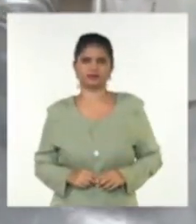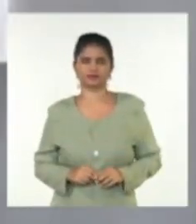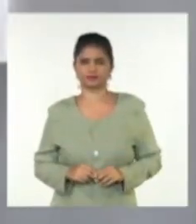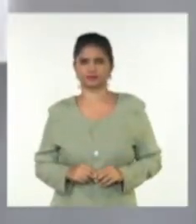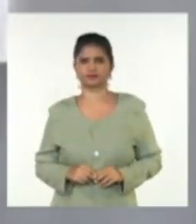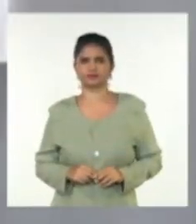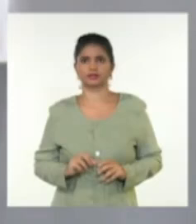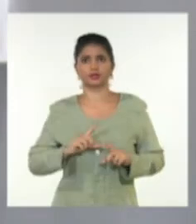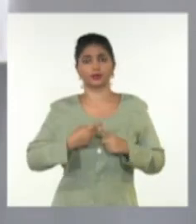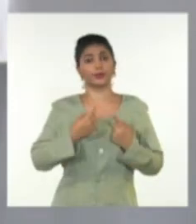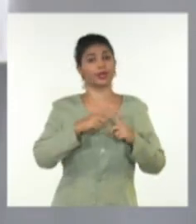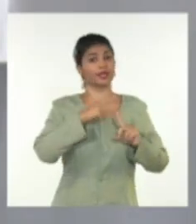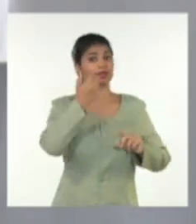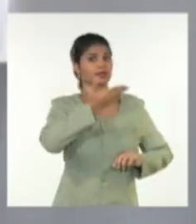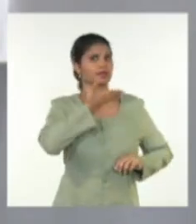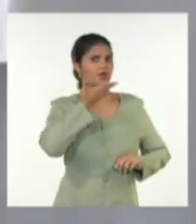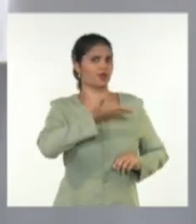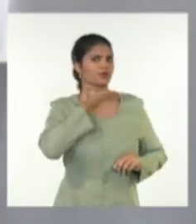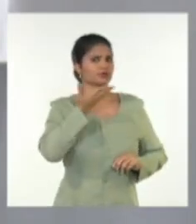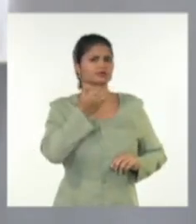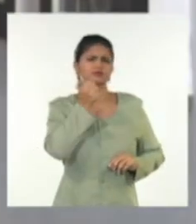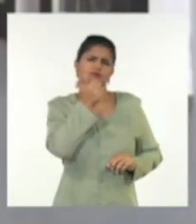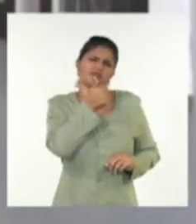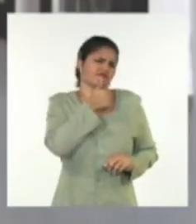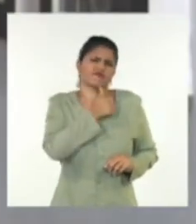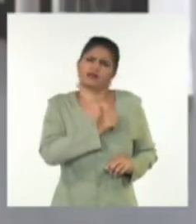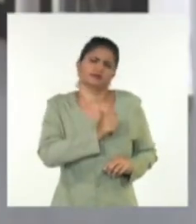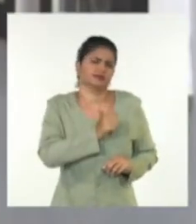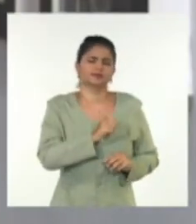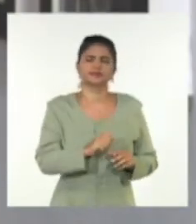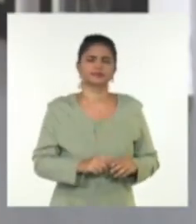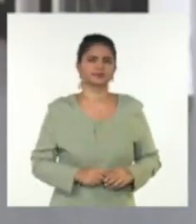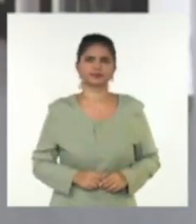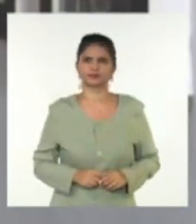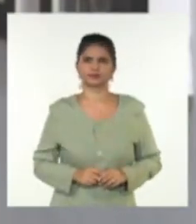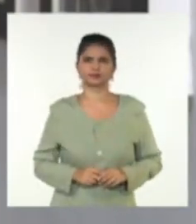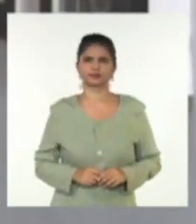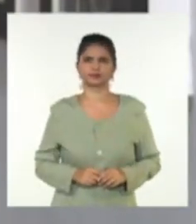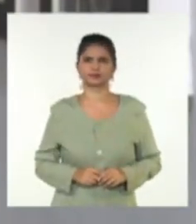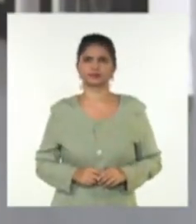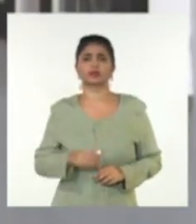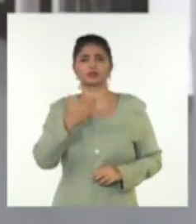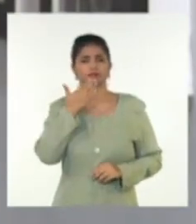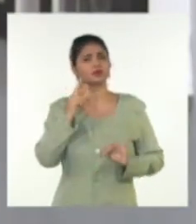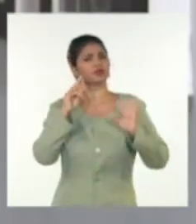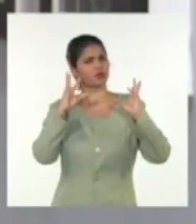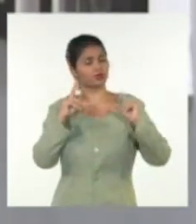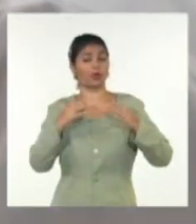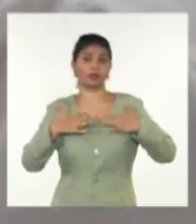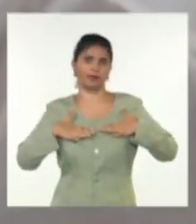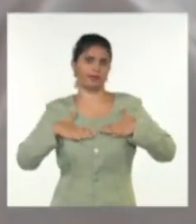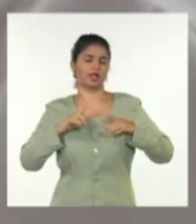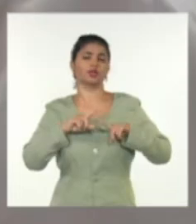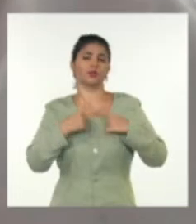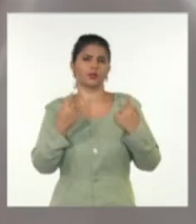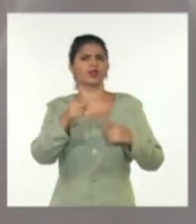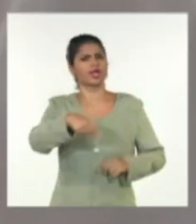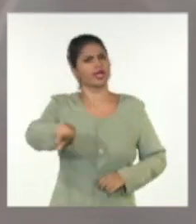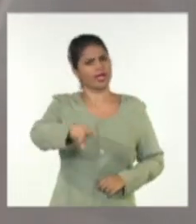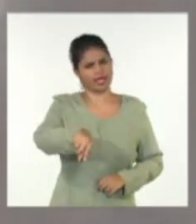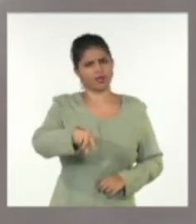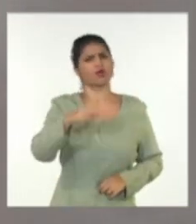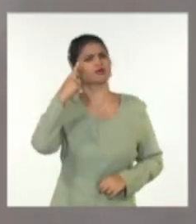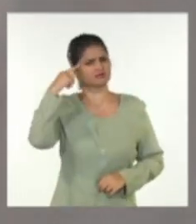realmente en la parte teórica son muy buenos muchachos. Nosotros esperamos buenos resultados porque han estudiado mucho y se han preparado muy bien. Esta vez